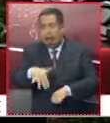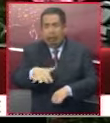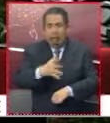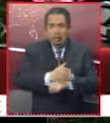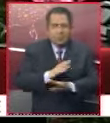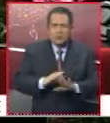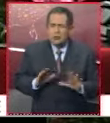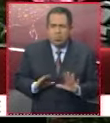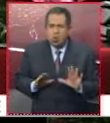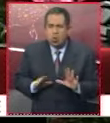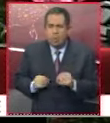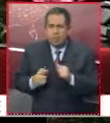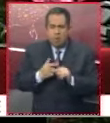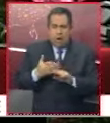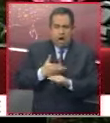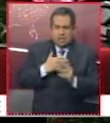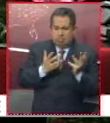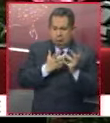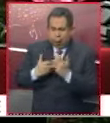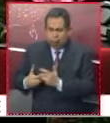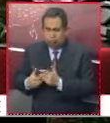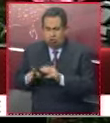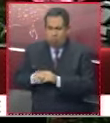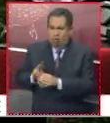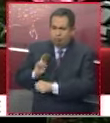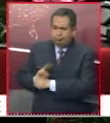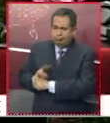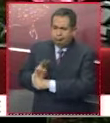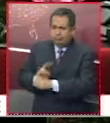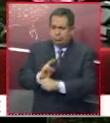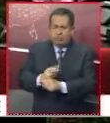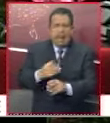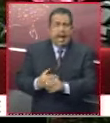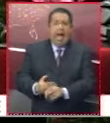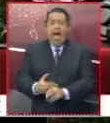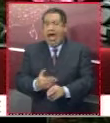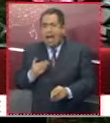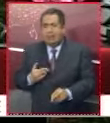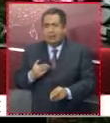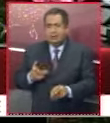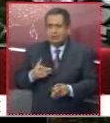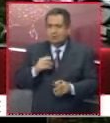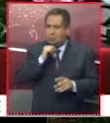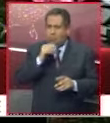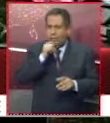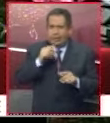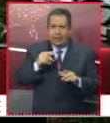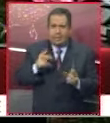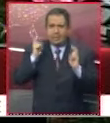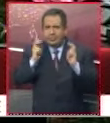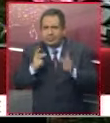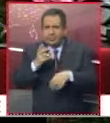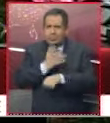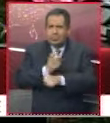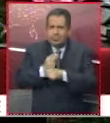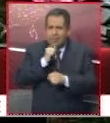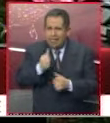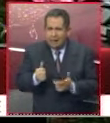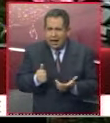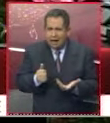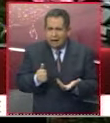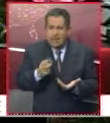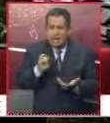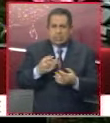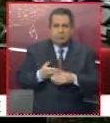sistema que articule la acción de los diversos órganos para prevenir y corregir las condiciones estructurales que facilitan